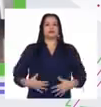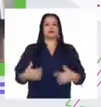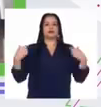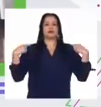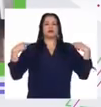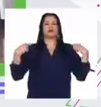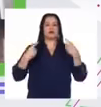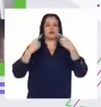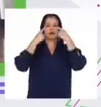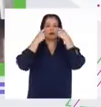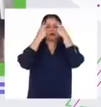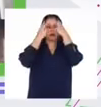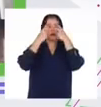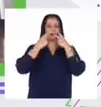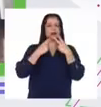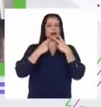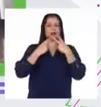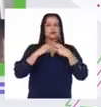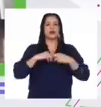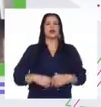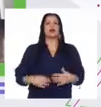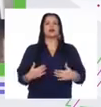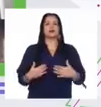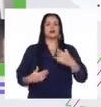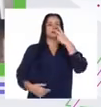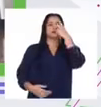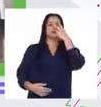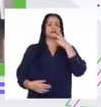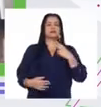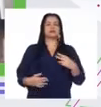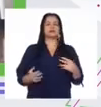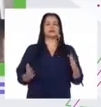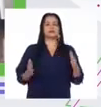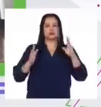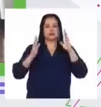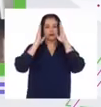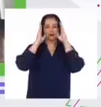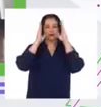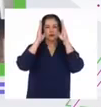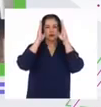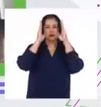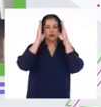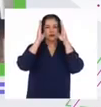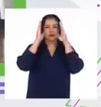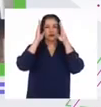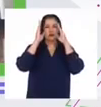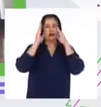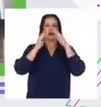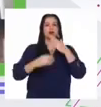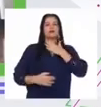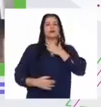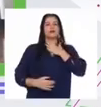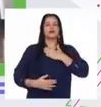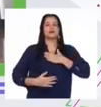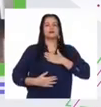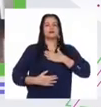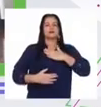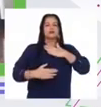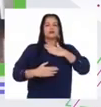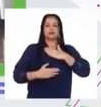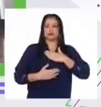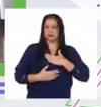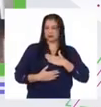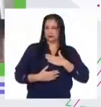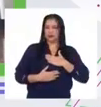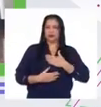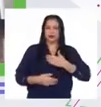los ojos y nos vamos a quedar aquí con los ojos cerrados, enfocándonos solo en nuestra respiración, tanto